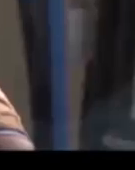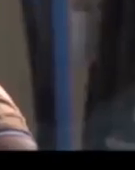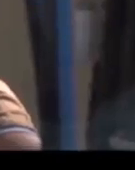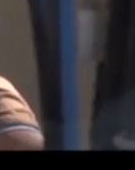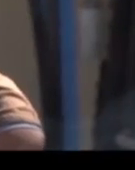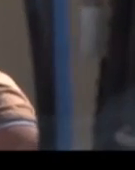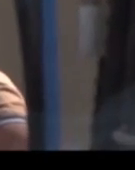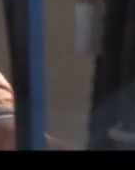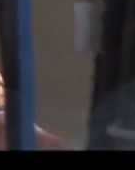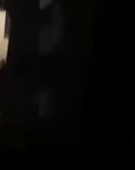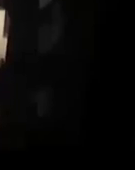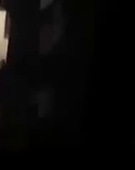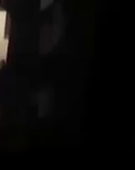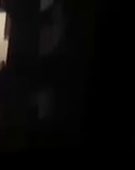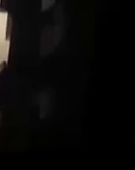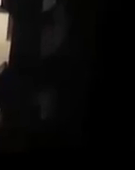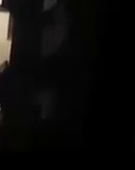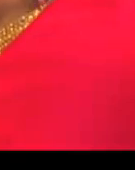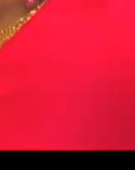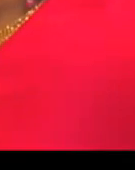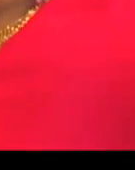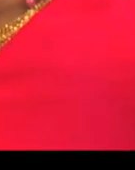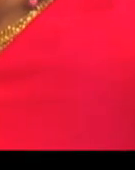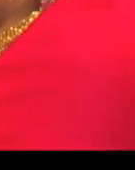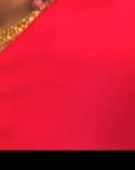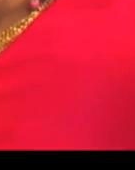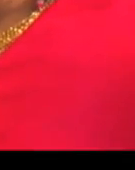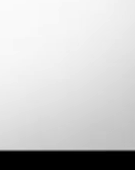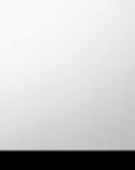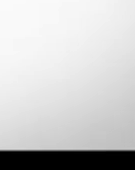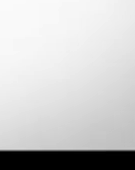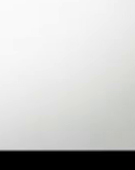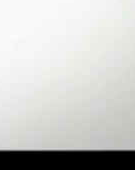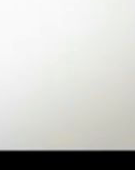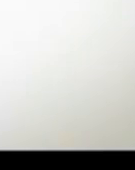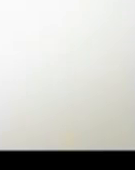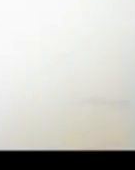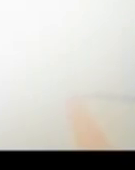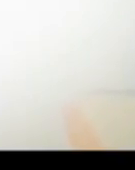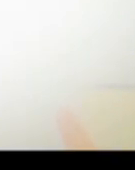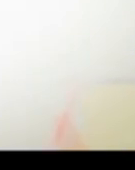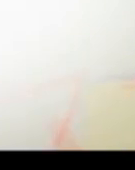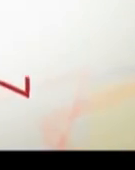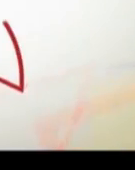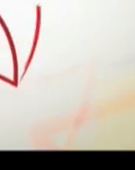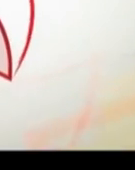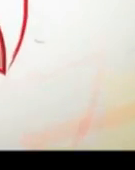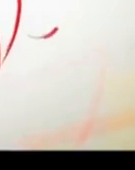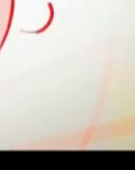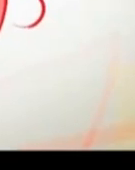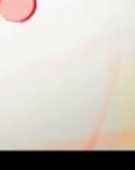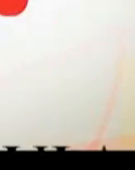mandato ciudadano de transparentar y democratizar la comunicación. Cordicom, la voz de tus